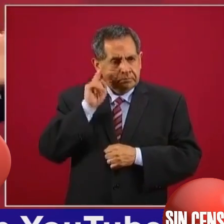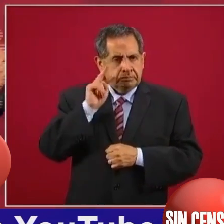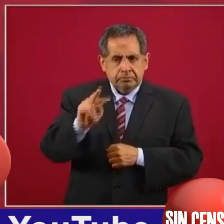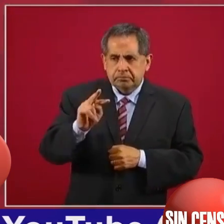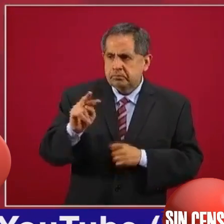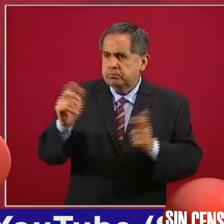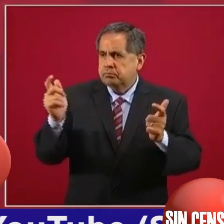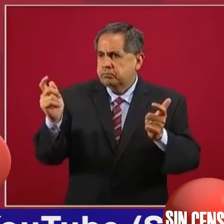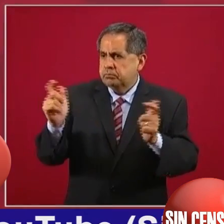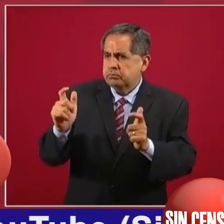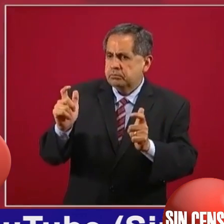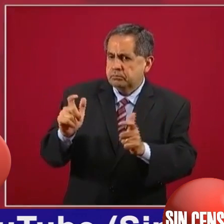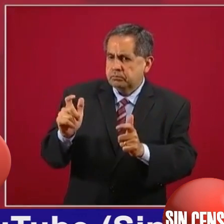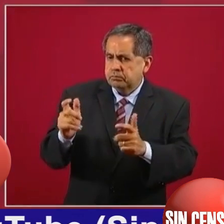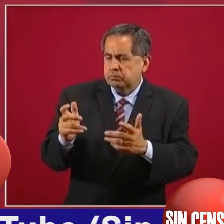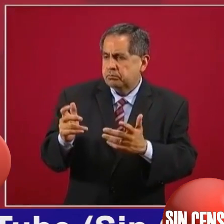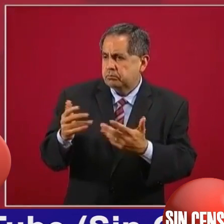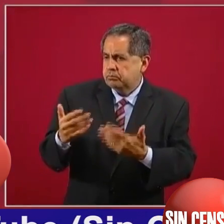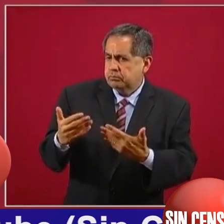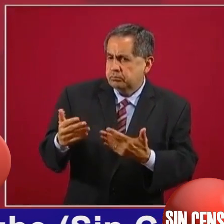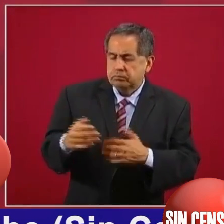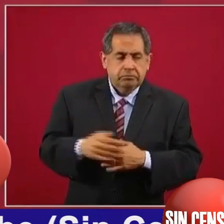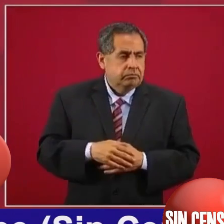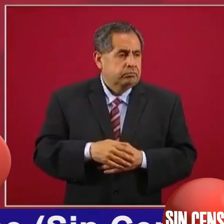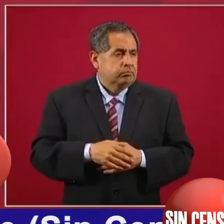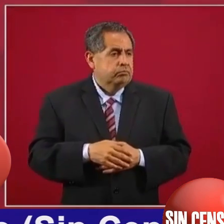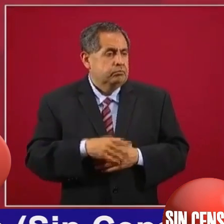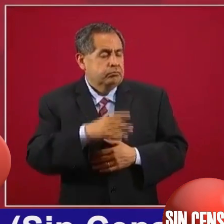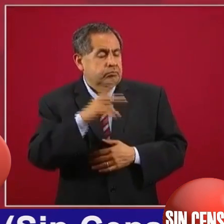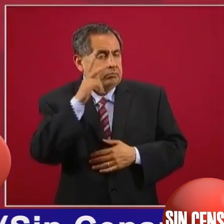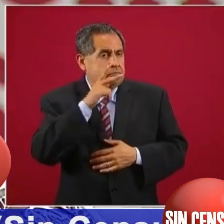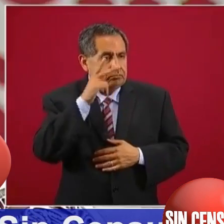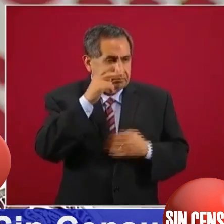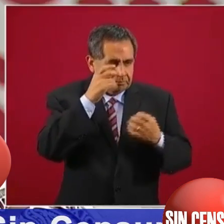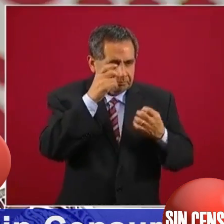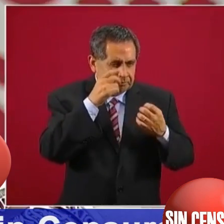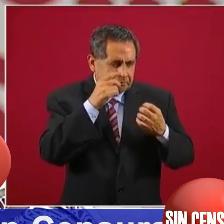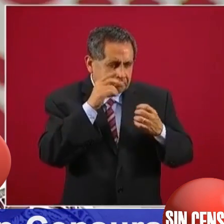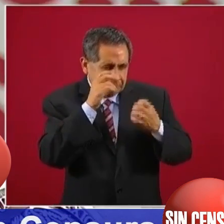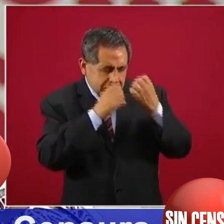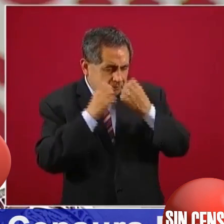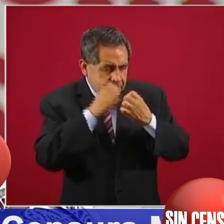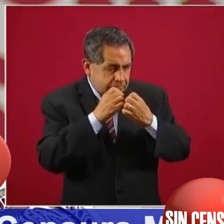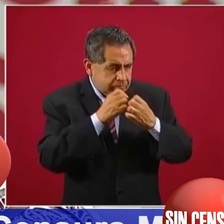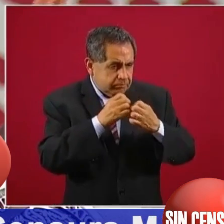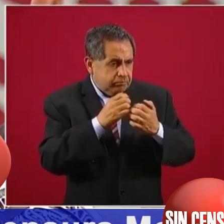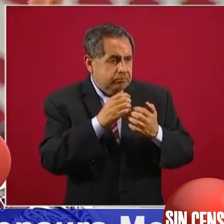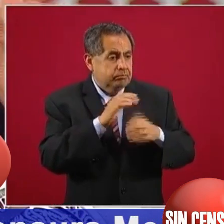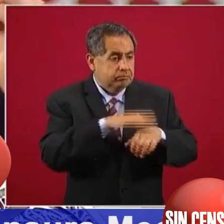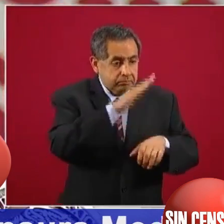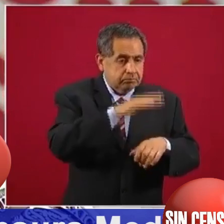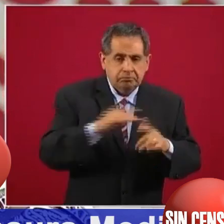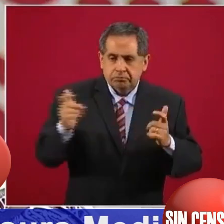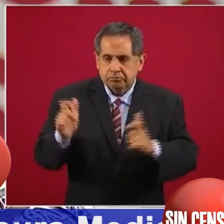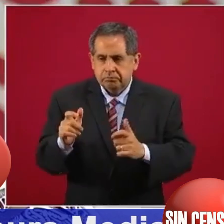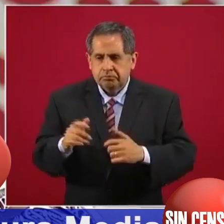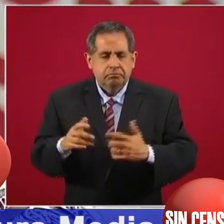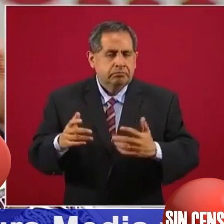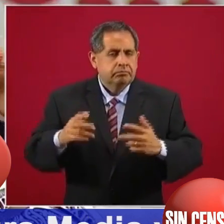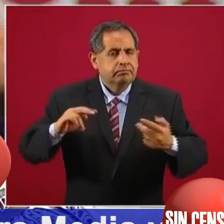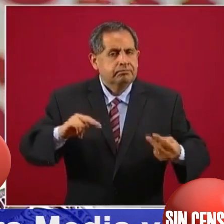que disminuye el número de pruebas, disminuye el número de casos. Quizá lo que no se ponen a pensar es al